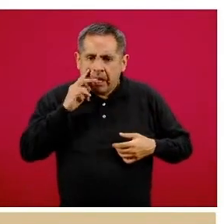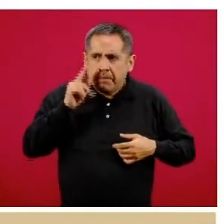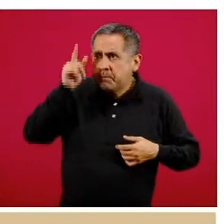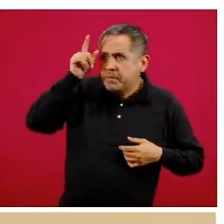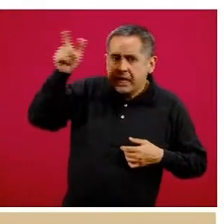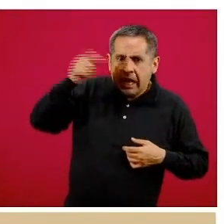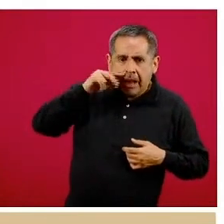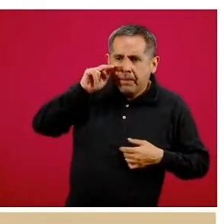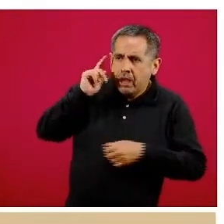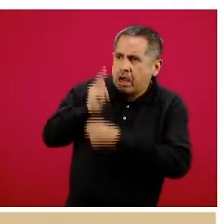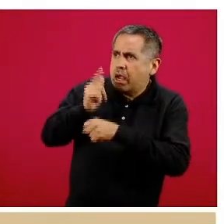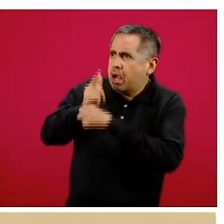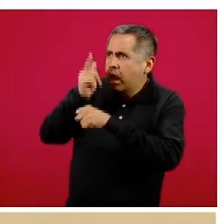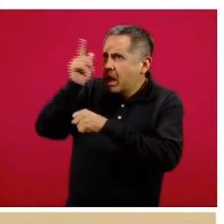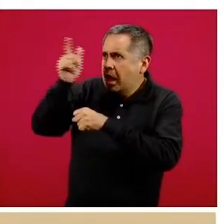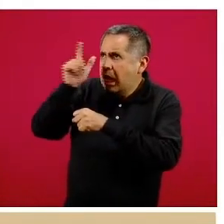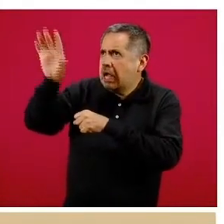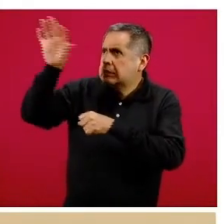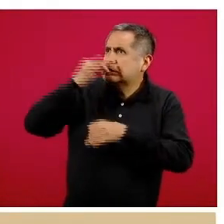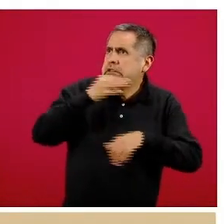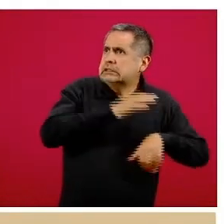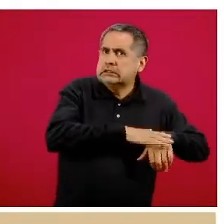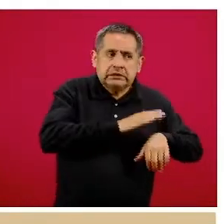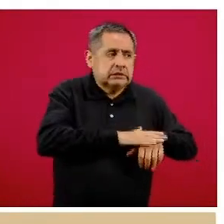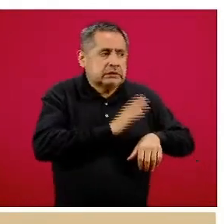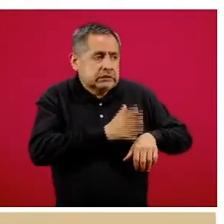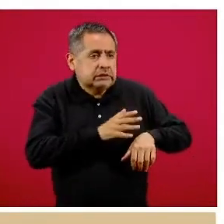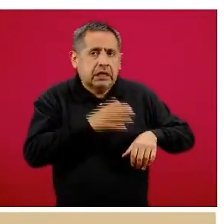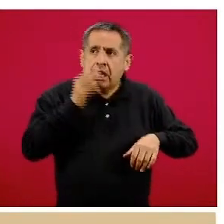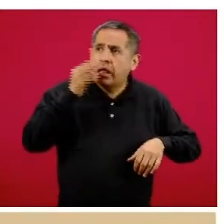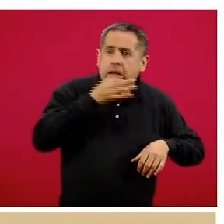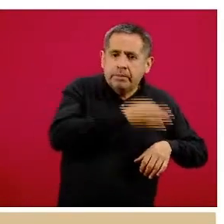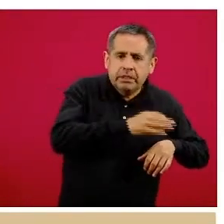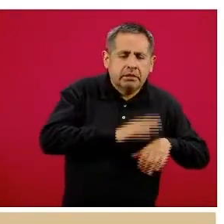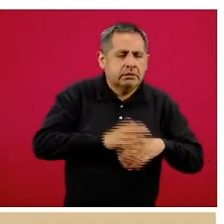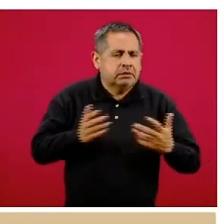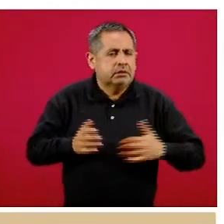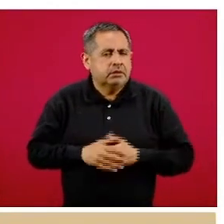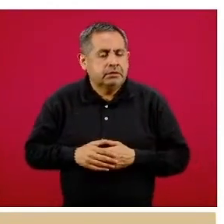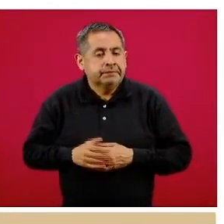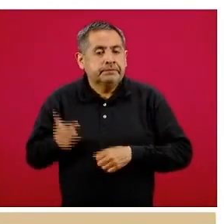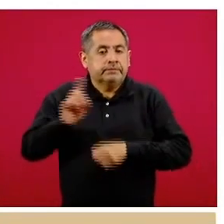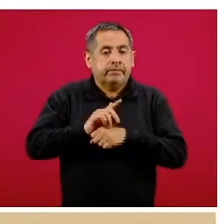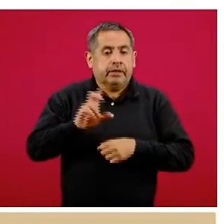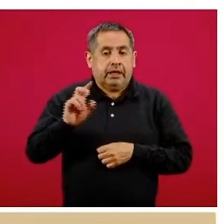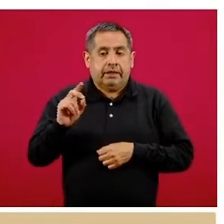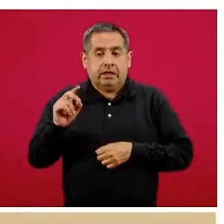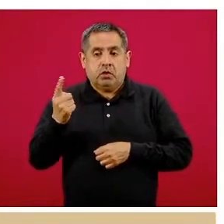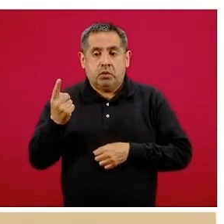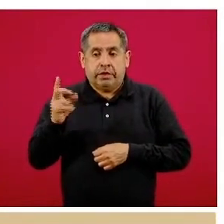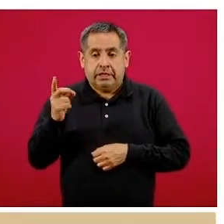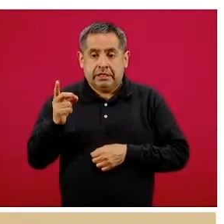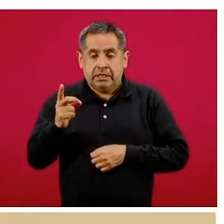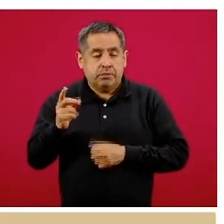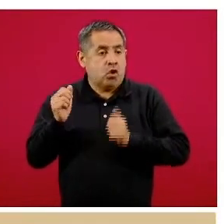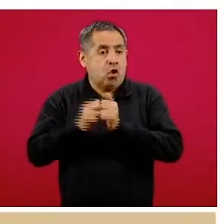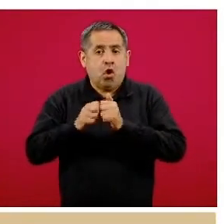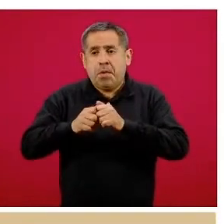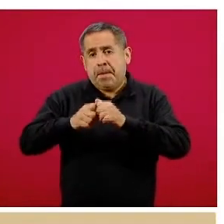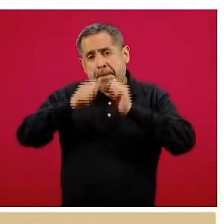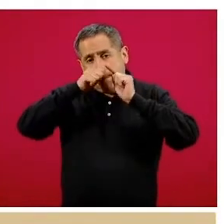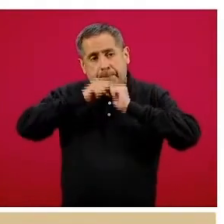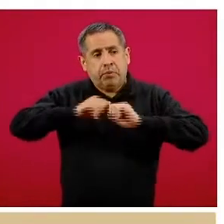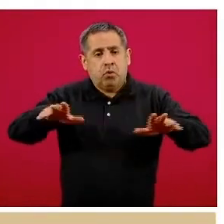da seguimiento todos los días la UIES. Desde que les comentaba, pues se identificó el 31 de diciembre a través de los medios